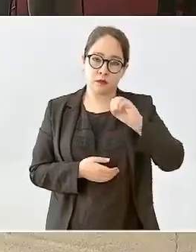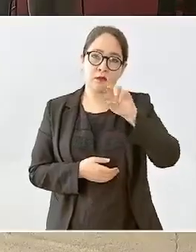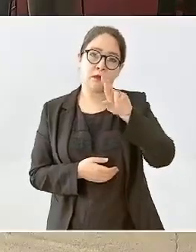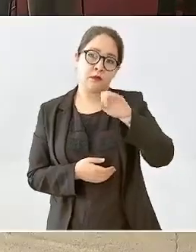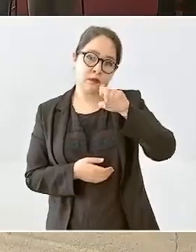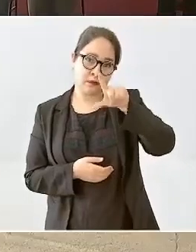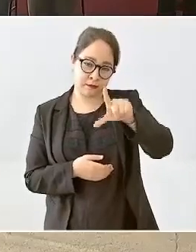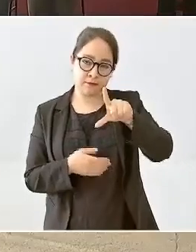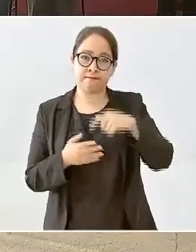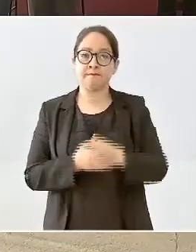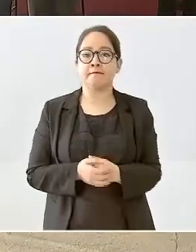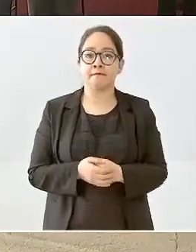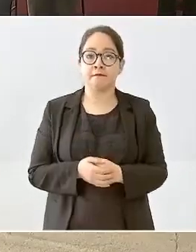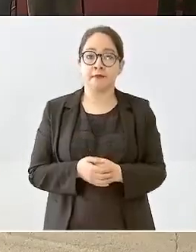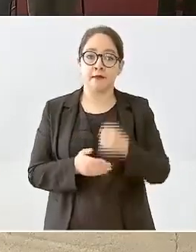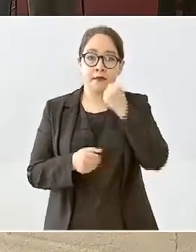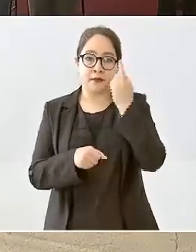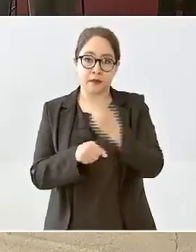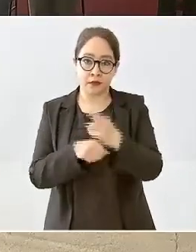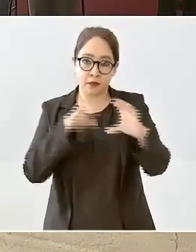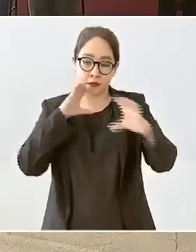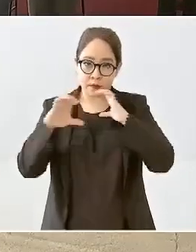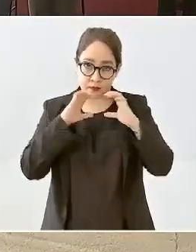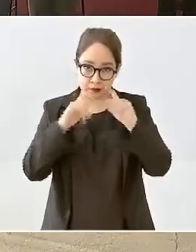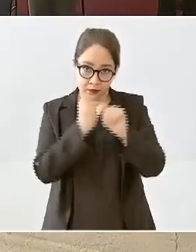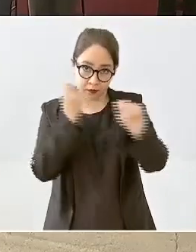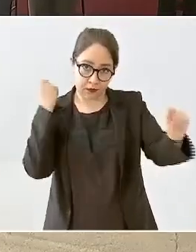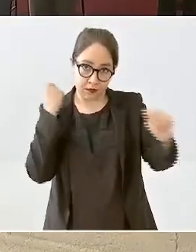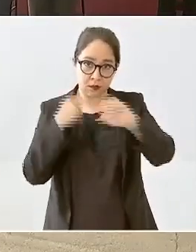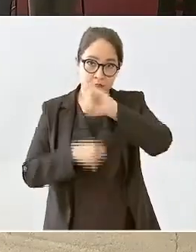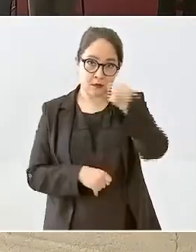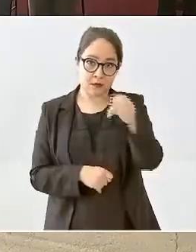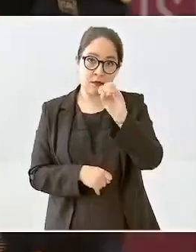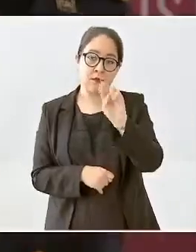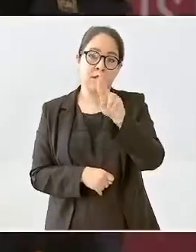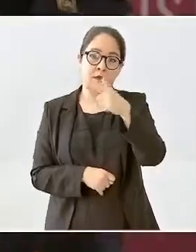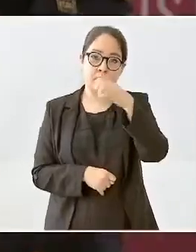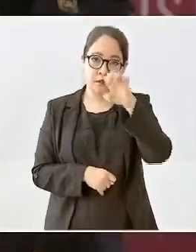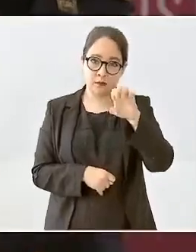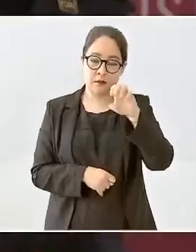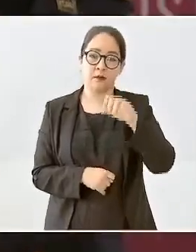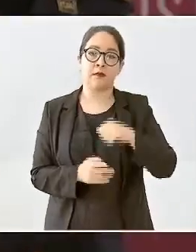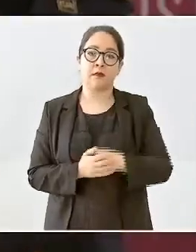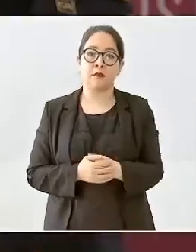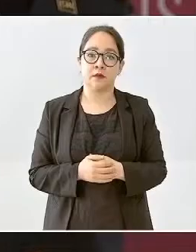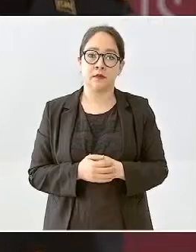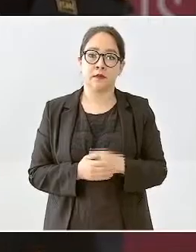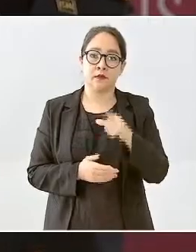el secretario de Comunicaciones y Transportes, Jorge Arganis Díaz Leal,